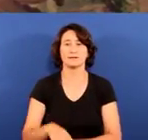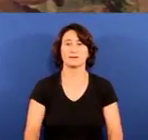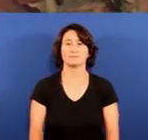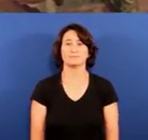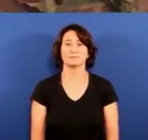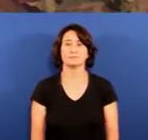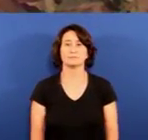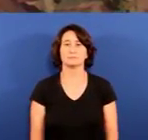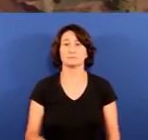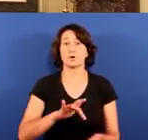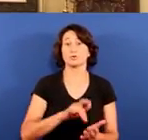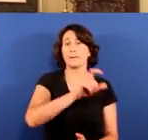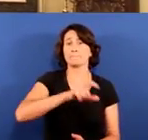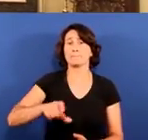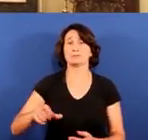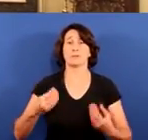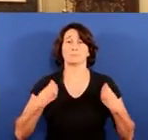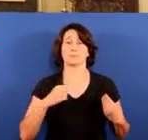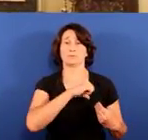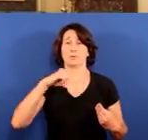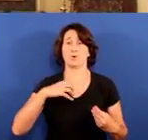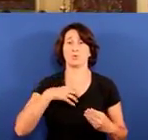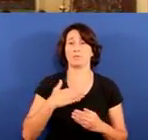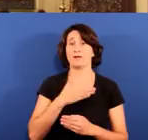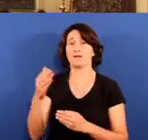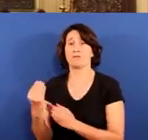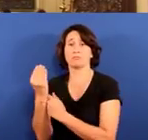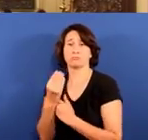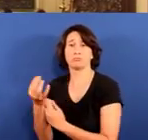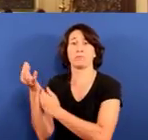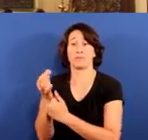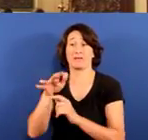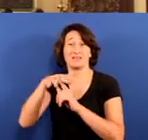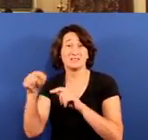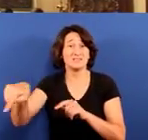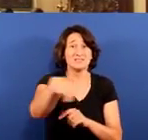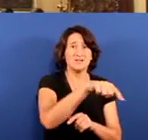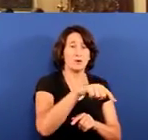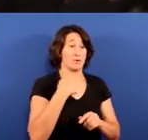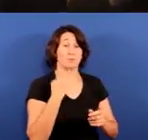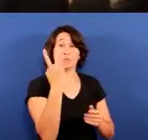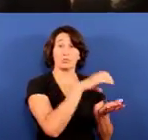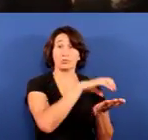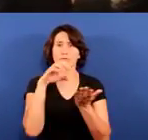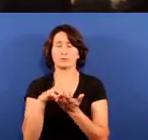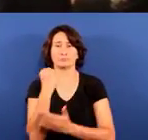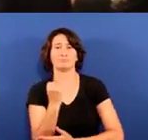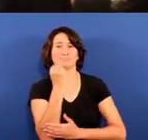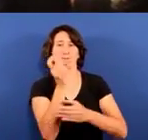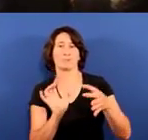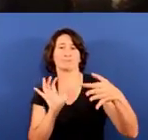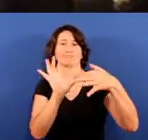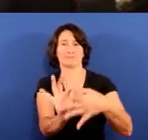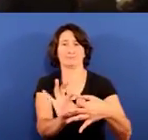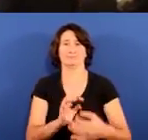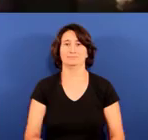de representantes de los gobiernos de México y Colombia, interesados también en la tecnología que desarrolla Bizkaitik, en colaboración con